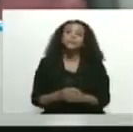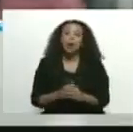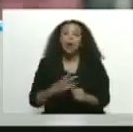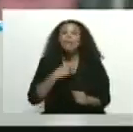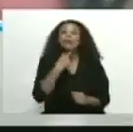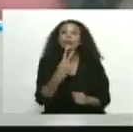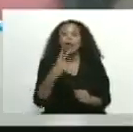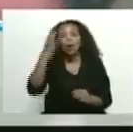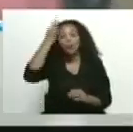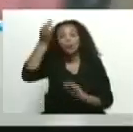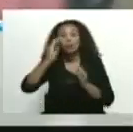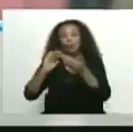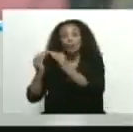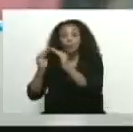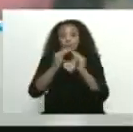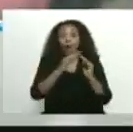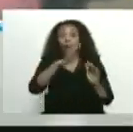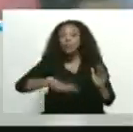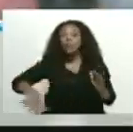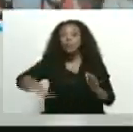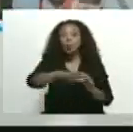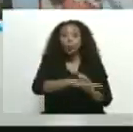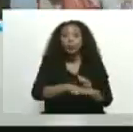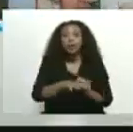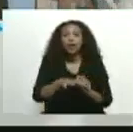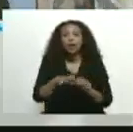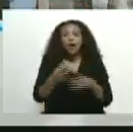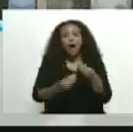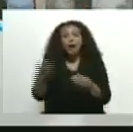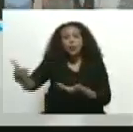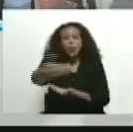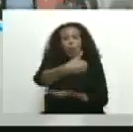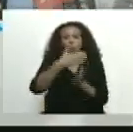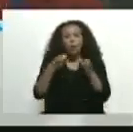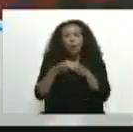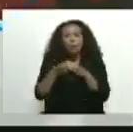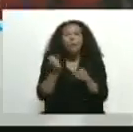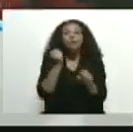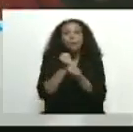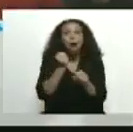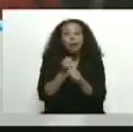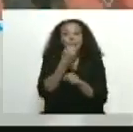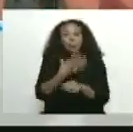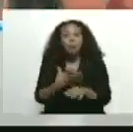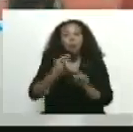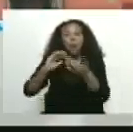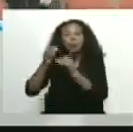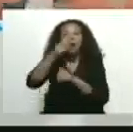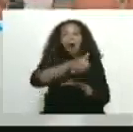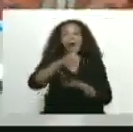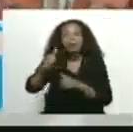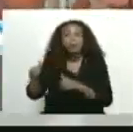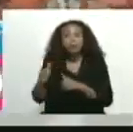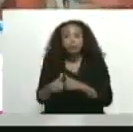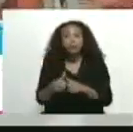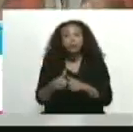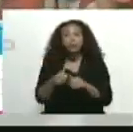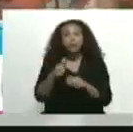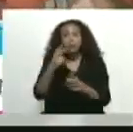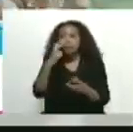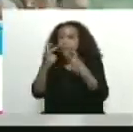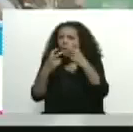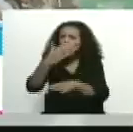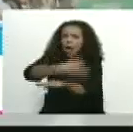voceros de los consejos comunales. Y estamos haciendo un trabajo bastante bueno en la comunidad. Estamos saliendo a la